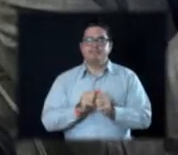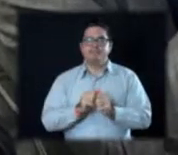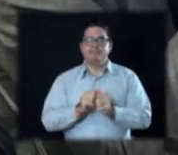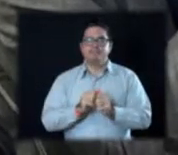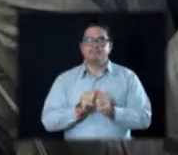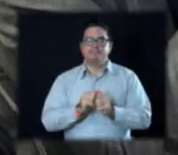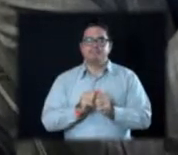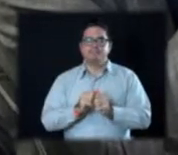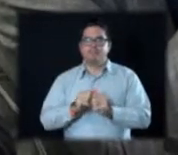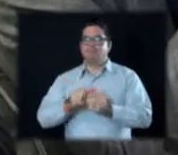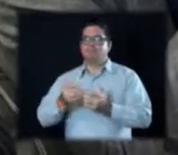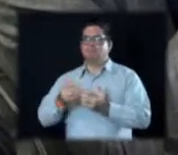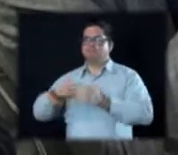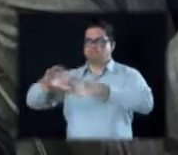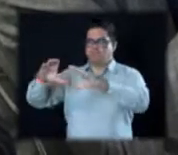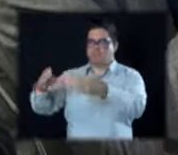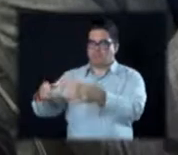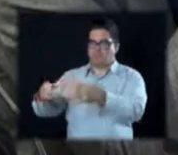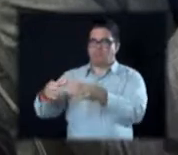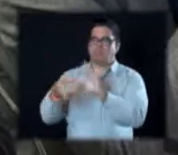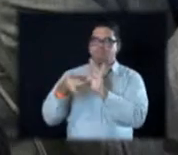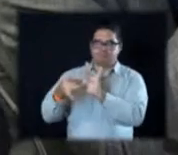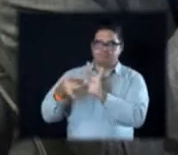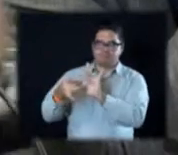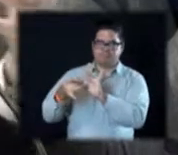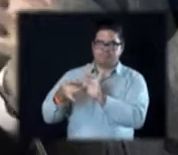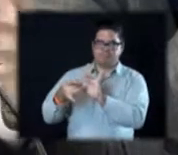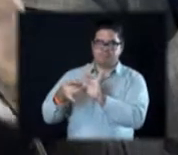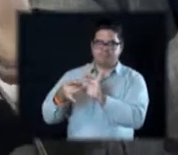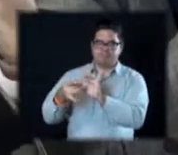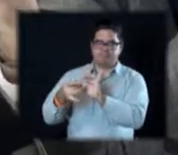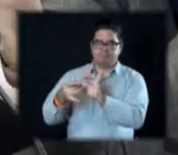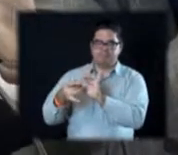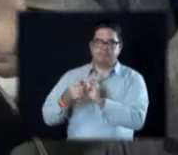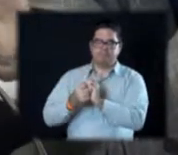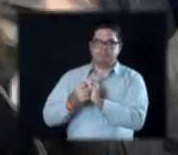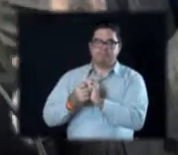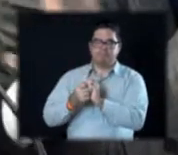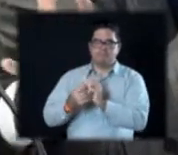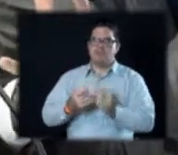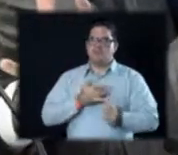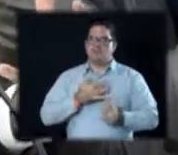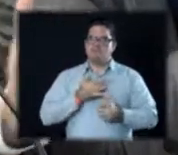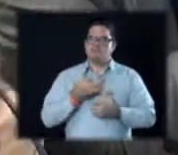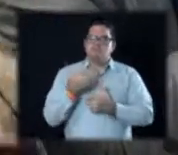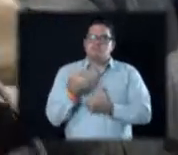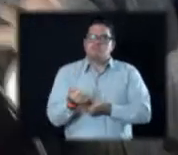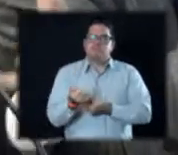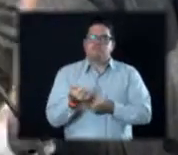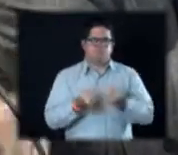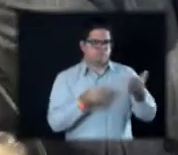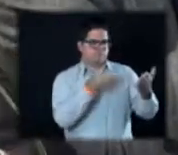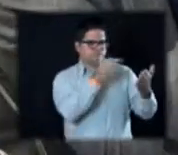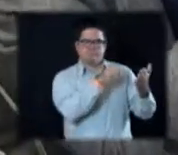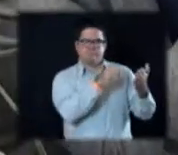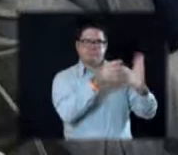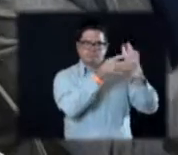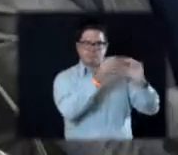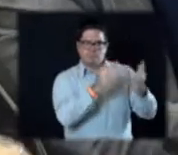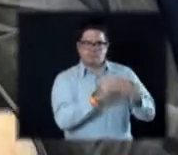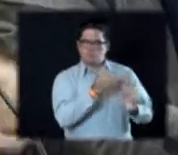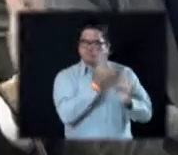también otros informes que hemos preparado para la Junta, de modo que nos sentimos confiados